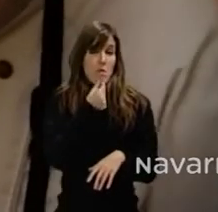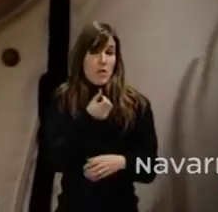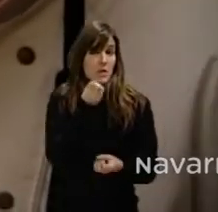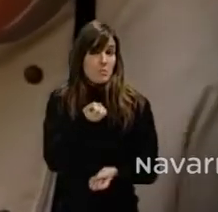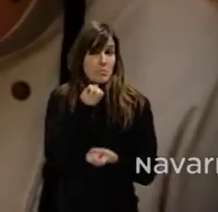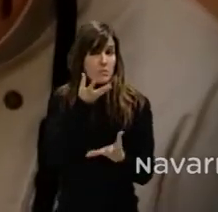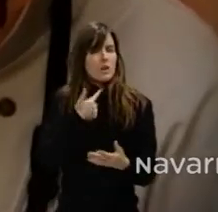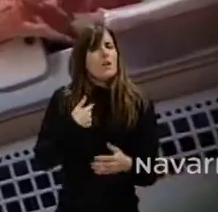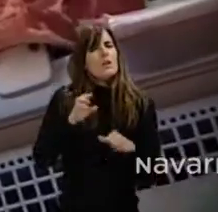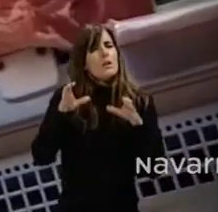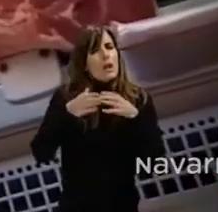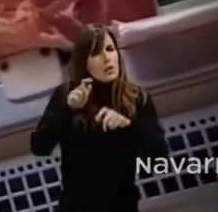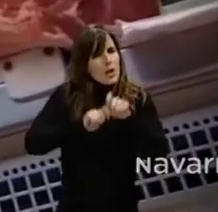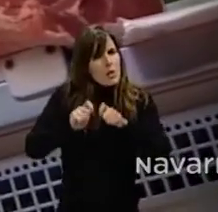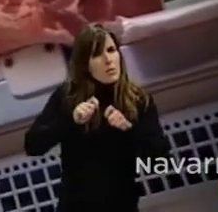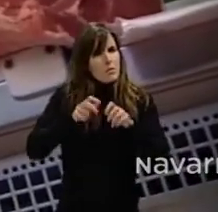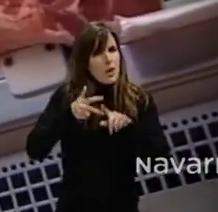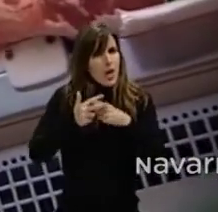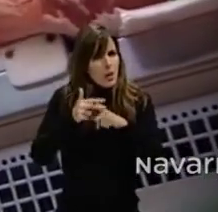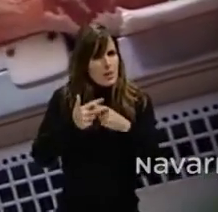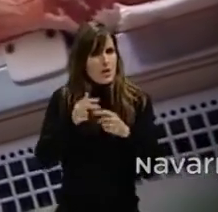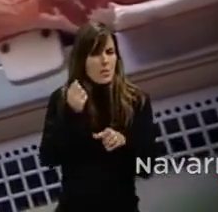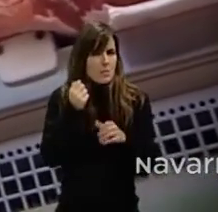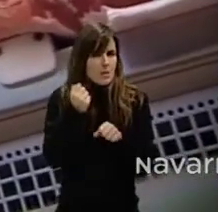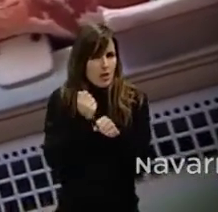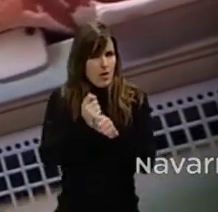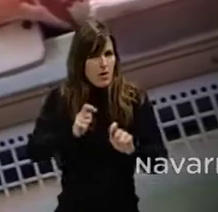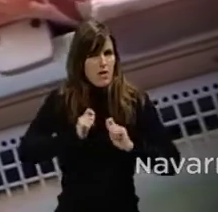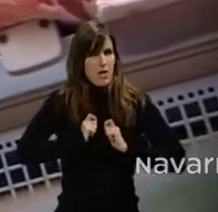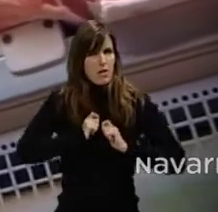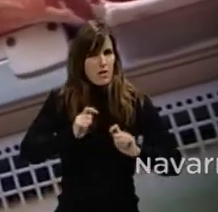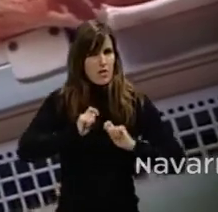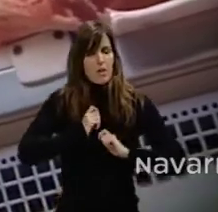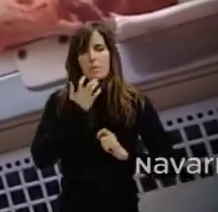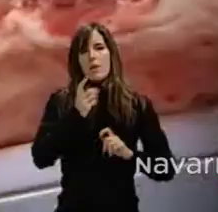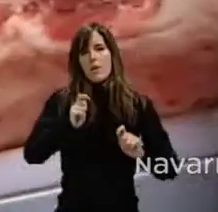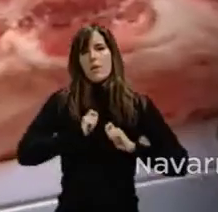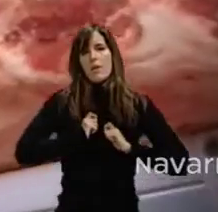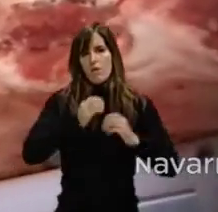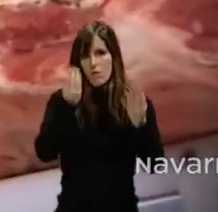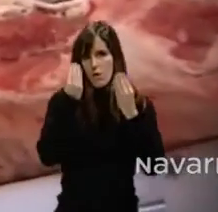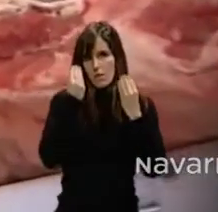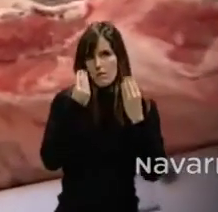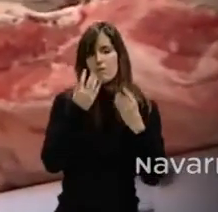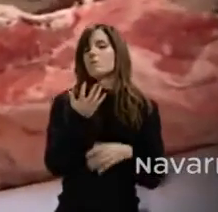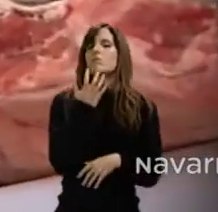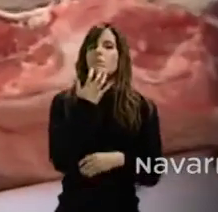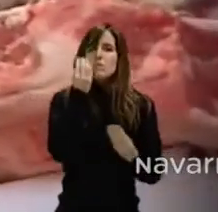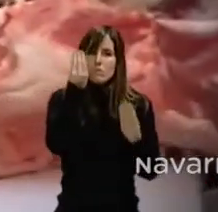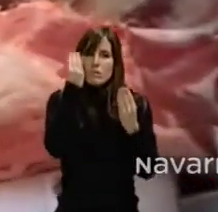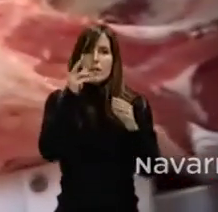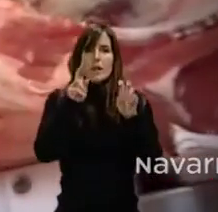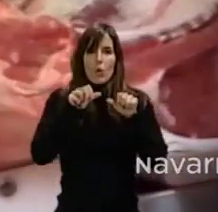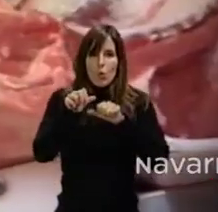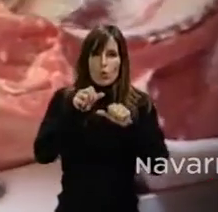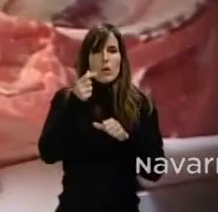es una herramienta básica en mi trabajo me ofrece formación desde cursos de